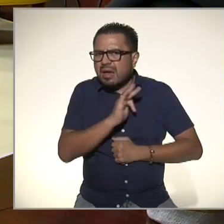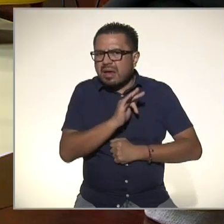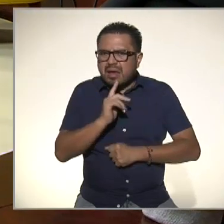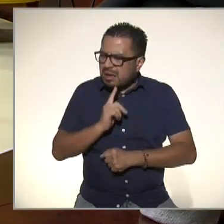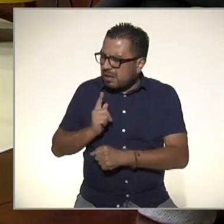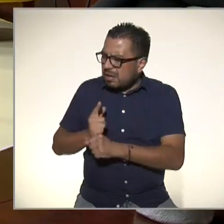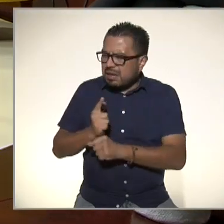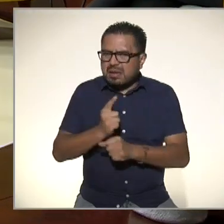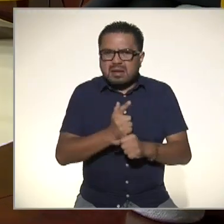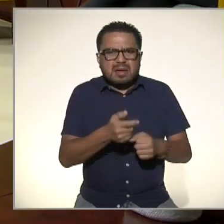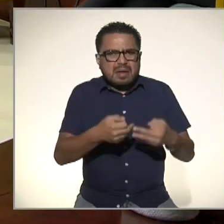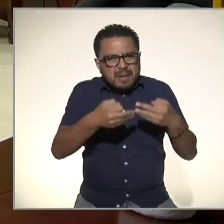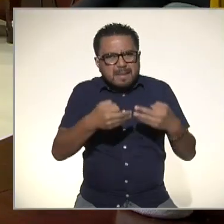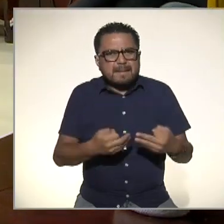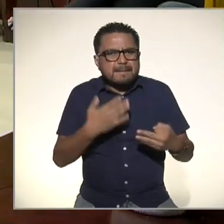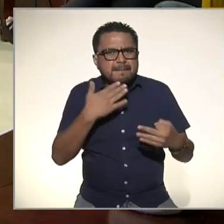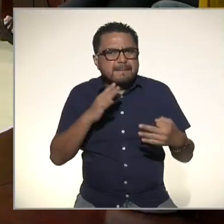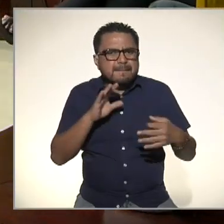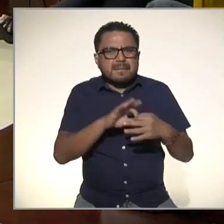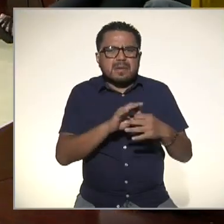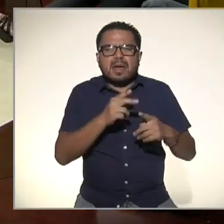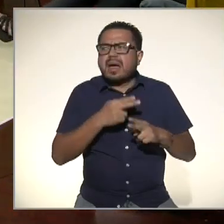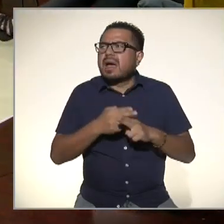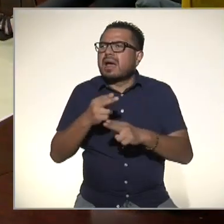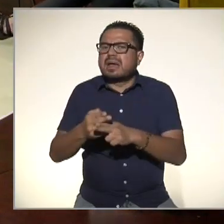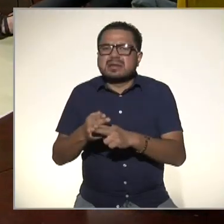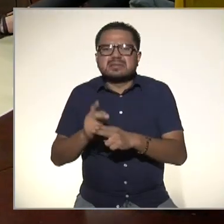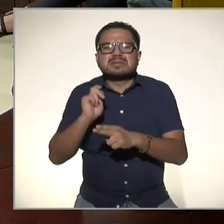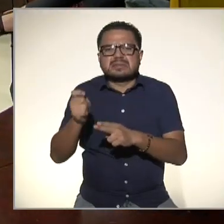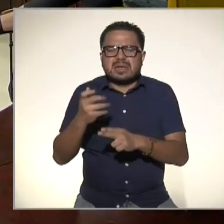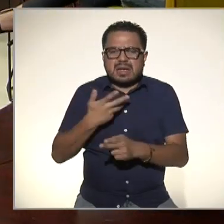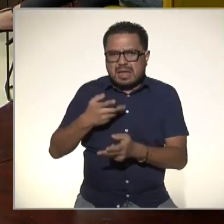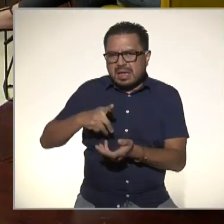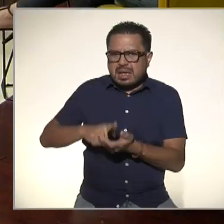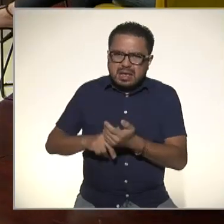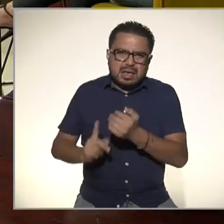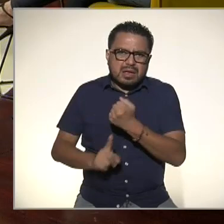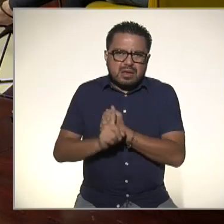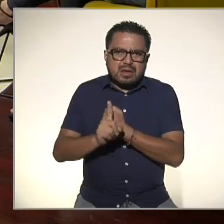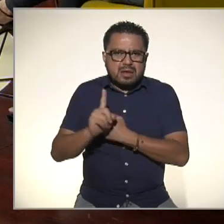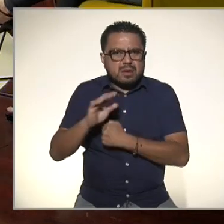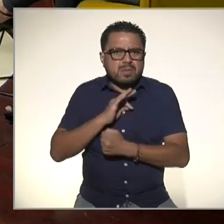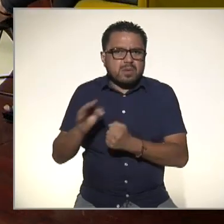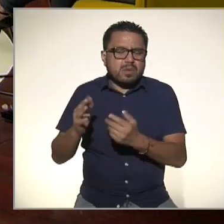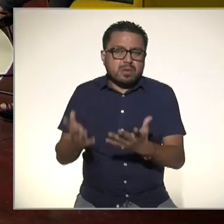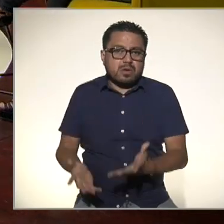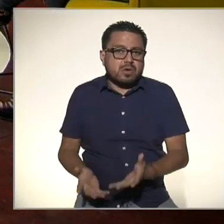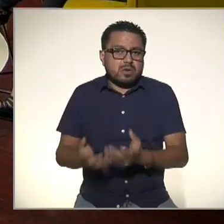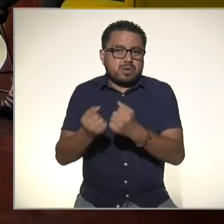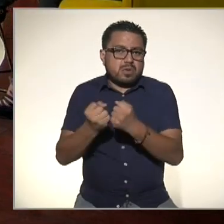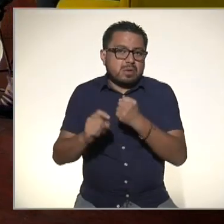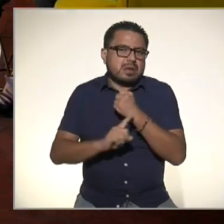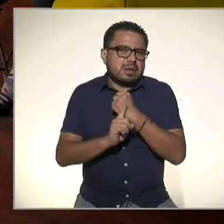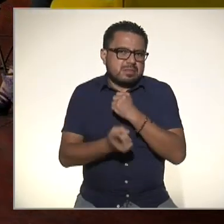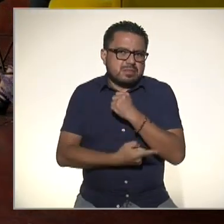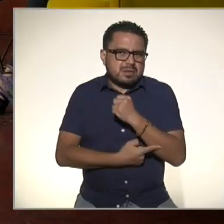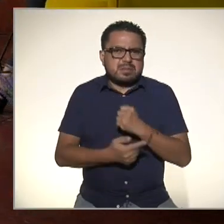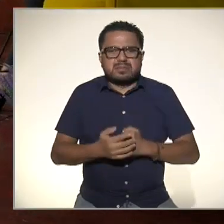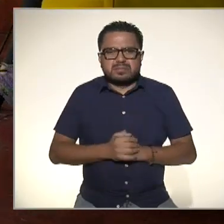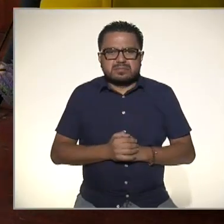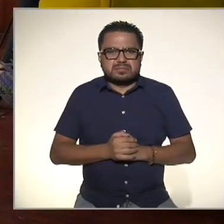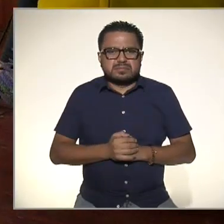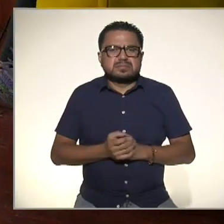detectar de forma adecuada hasta que ya están teniendo un problema para lograr el embarazo justamente.